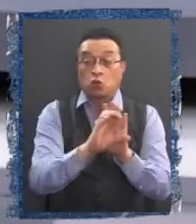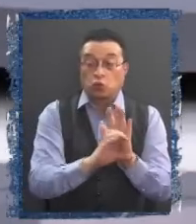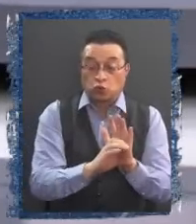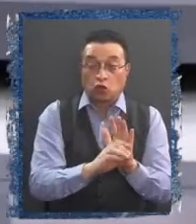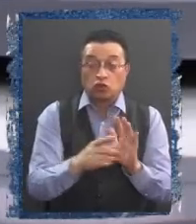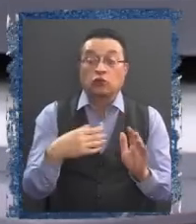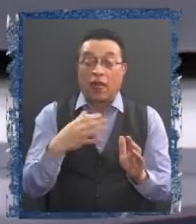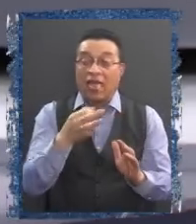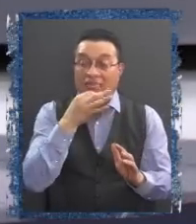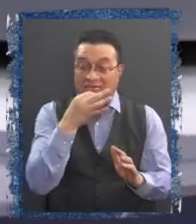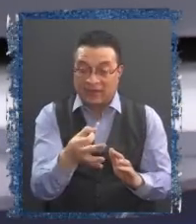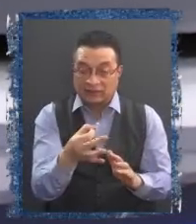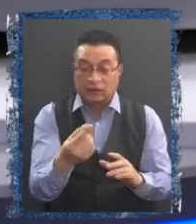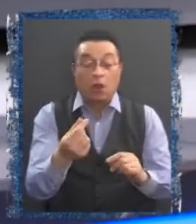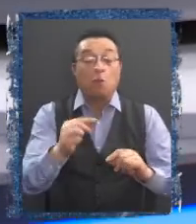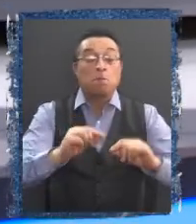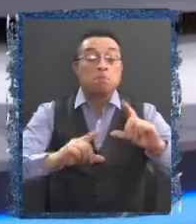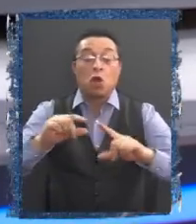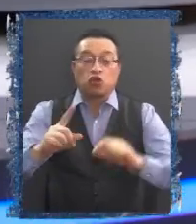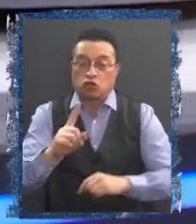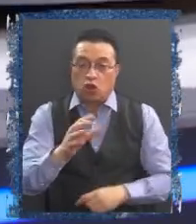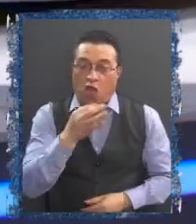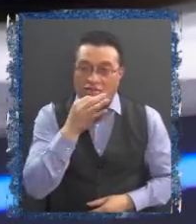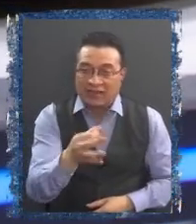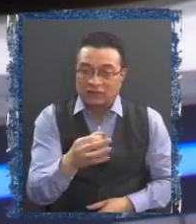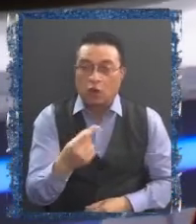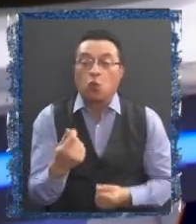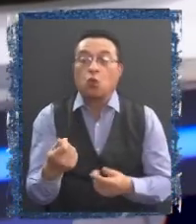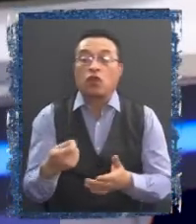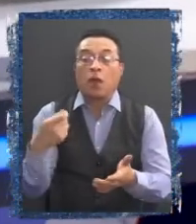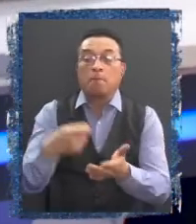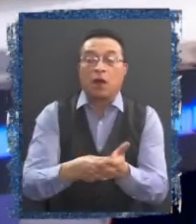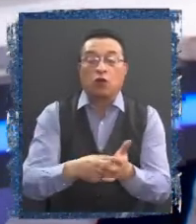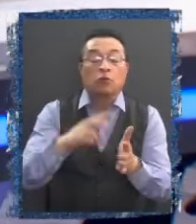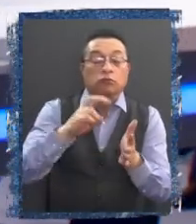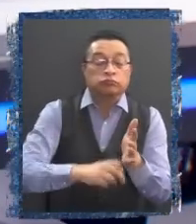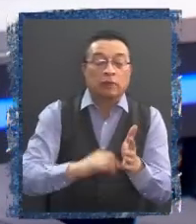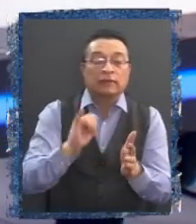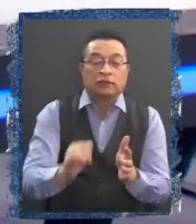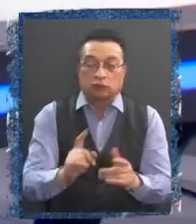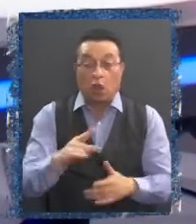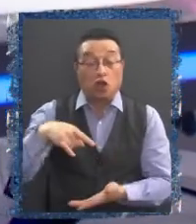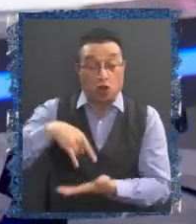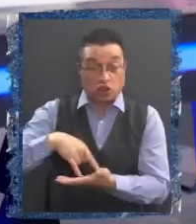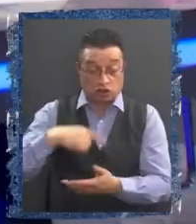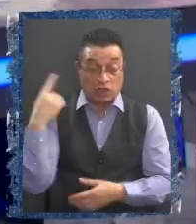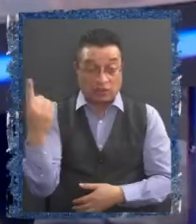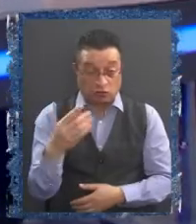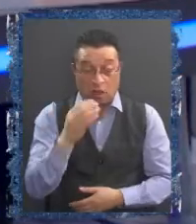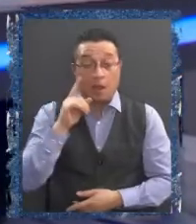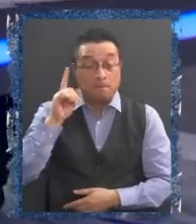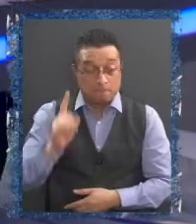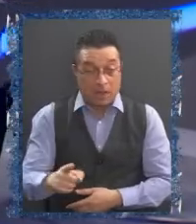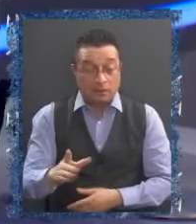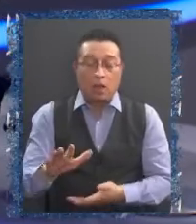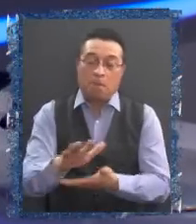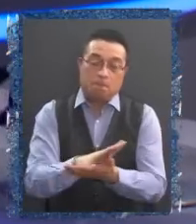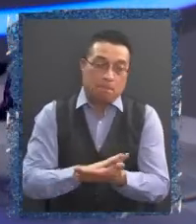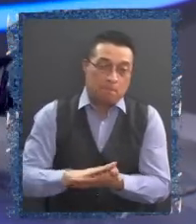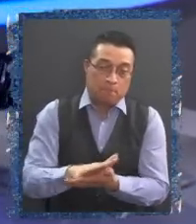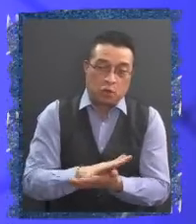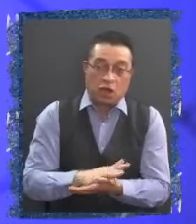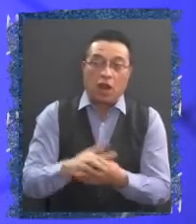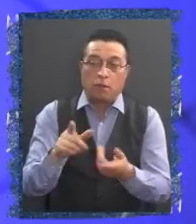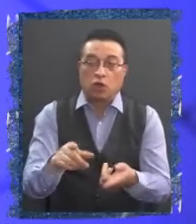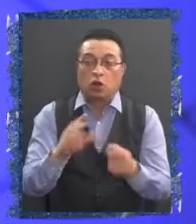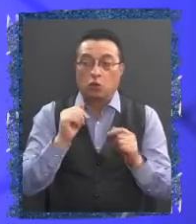no dice los montos por eso que vamos a tener que pagar, Nacional, ni si es que lo vamos a tener que pagar. Si el Congreso Nacional establece un monto, por decir un ejemplo, sí, porque 7% eso lo hará la